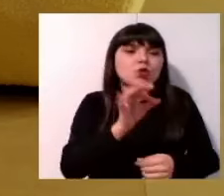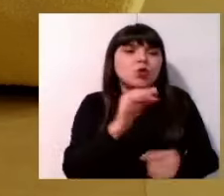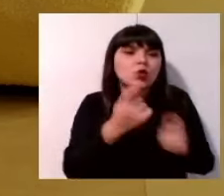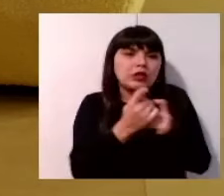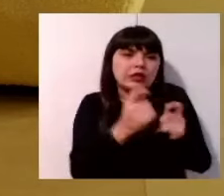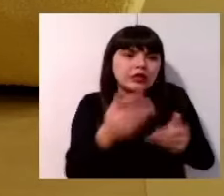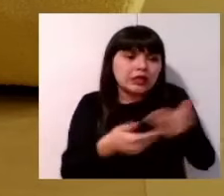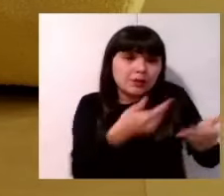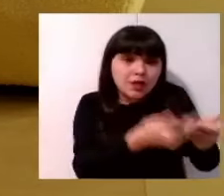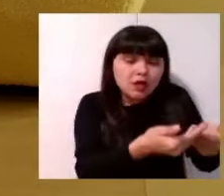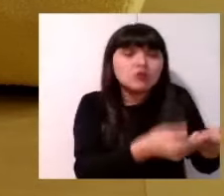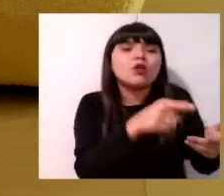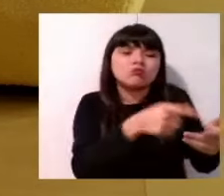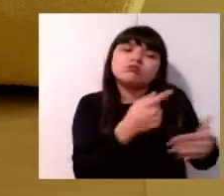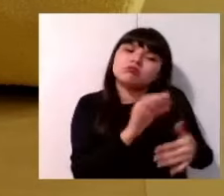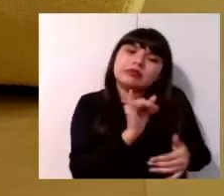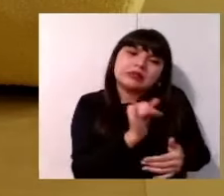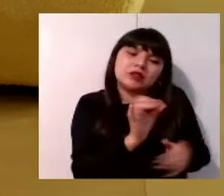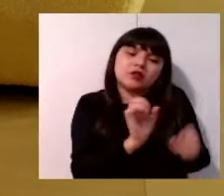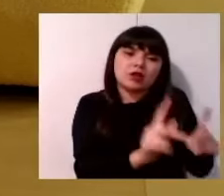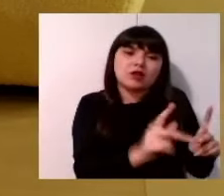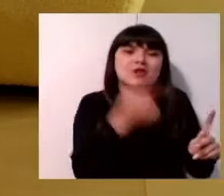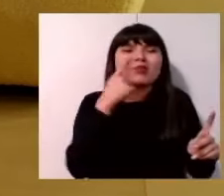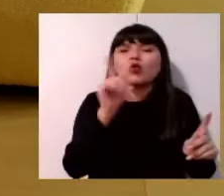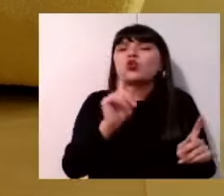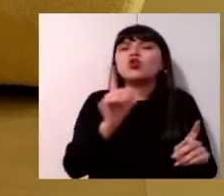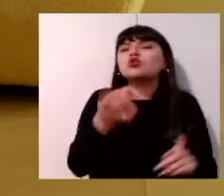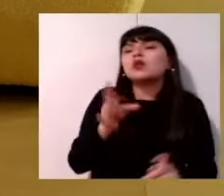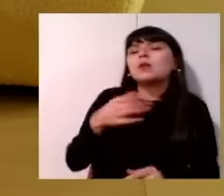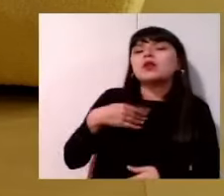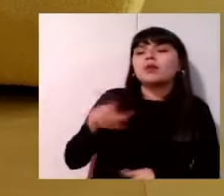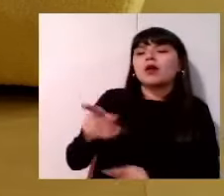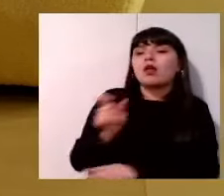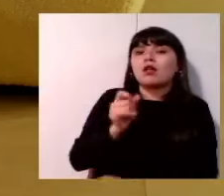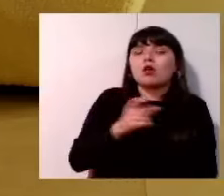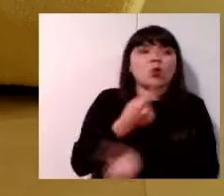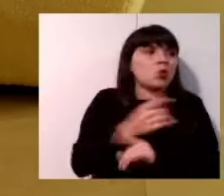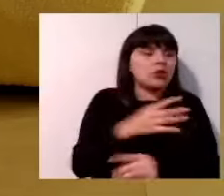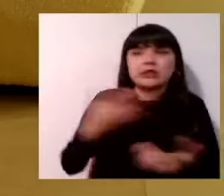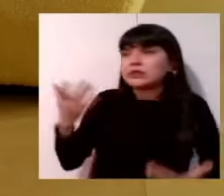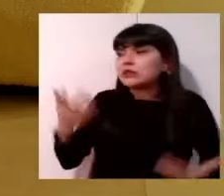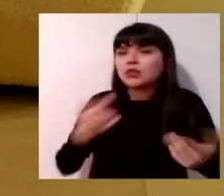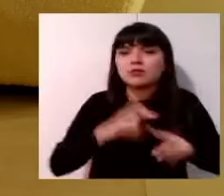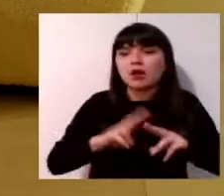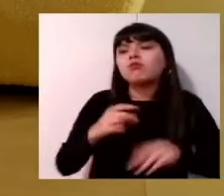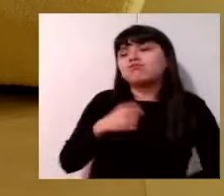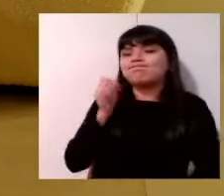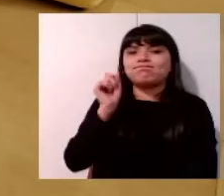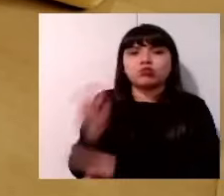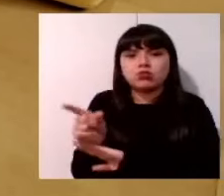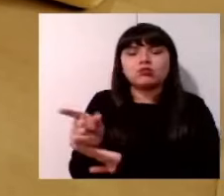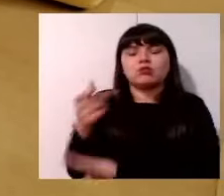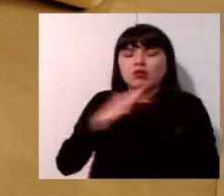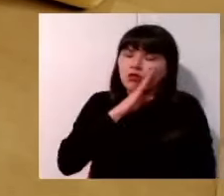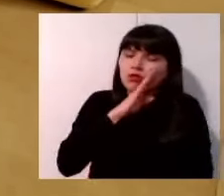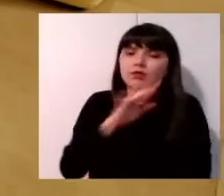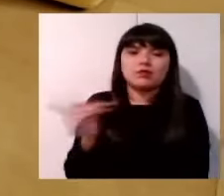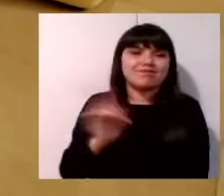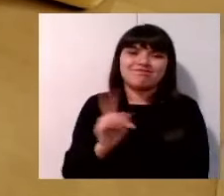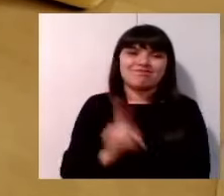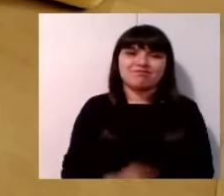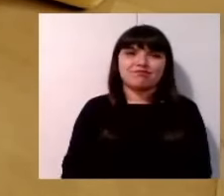sueño, pero no que sea solamente la única herramienta para el manejar este problema de sueño.